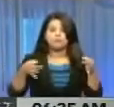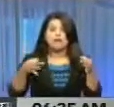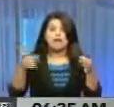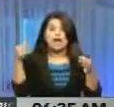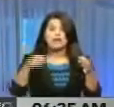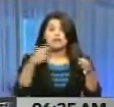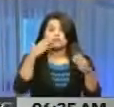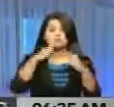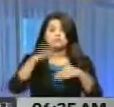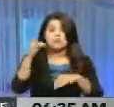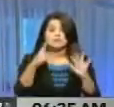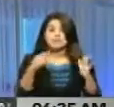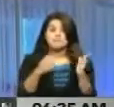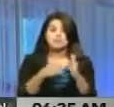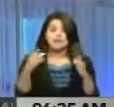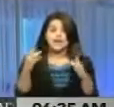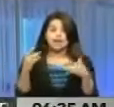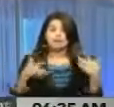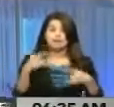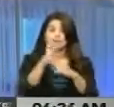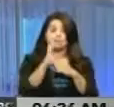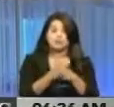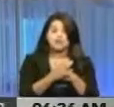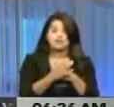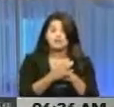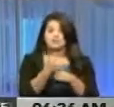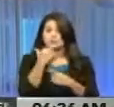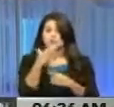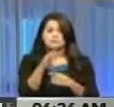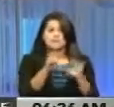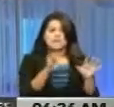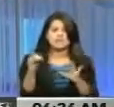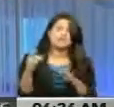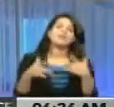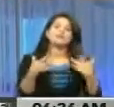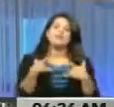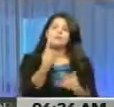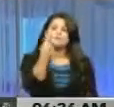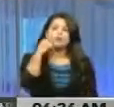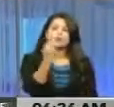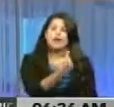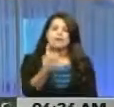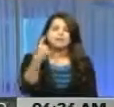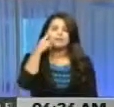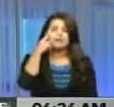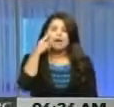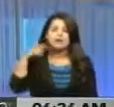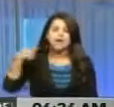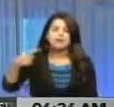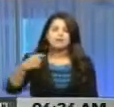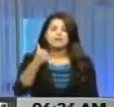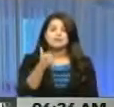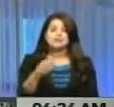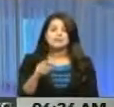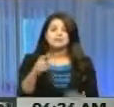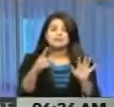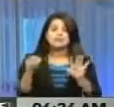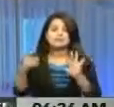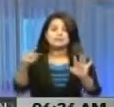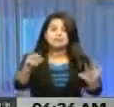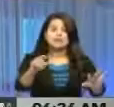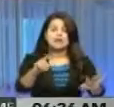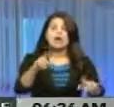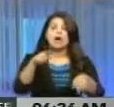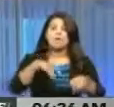más de 6.000 acciones culturales, es decir, cerca de 60 actividades por día que van a estar llegando a todos los